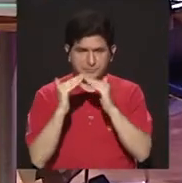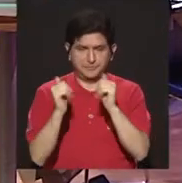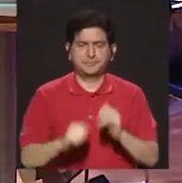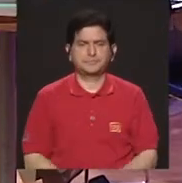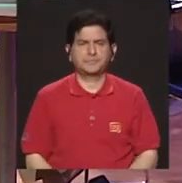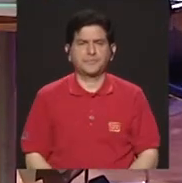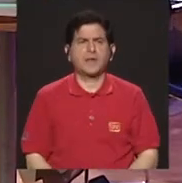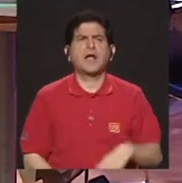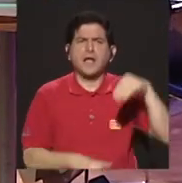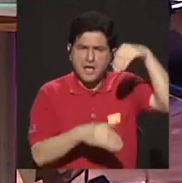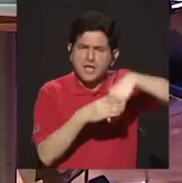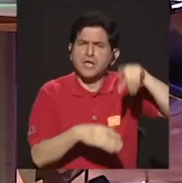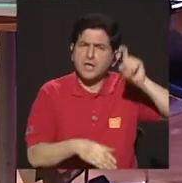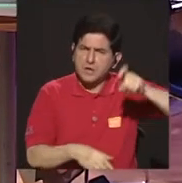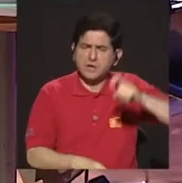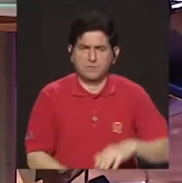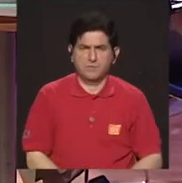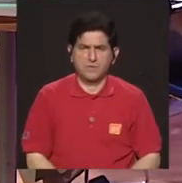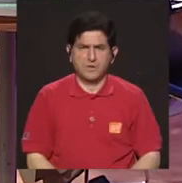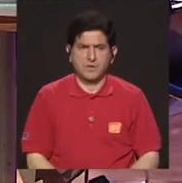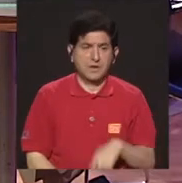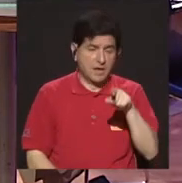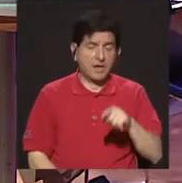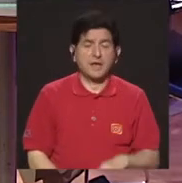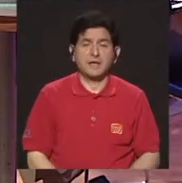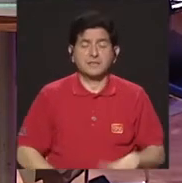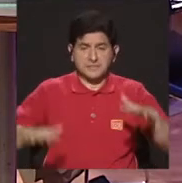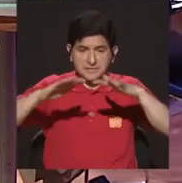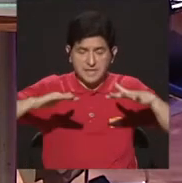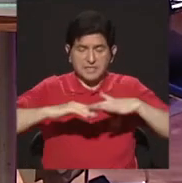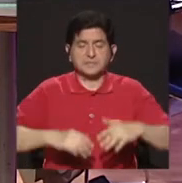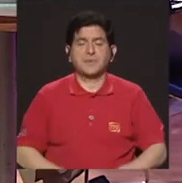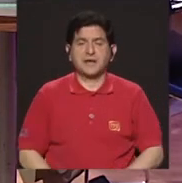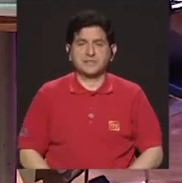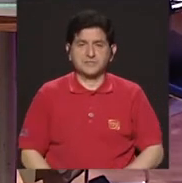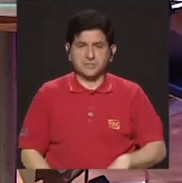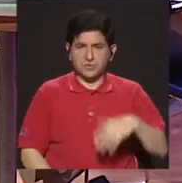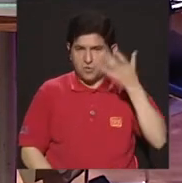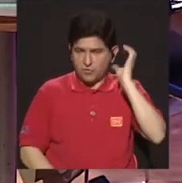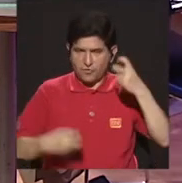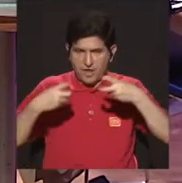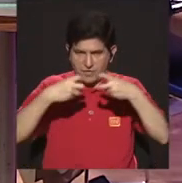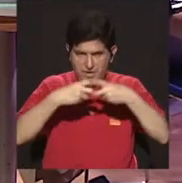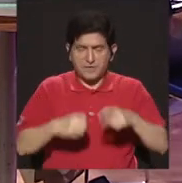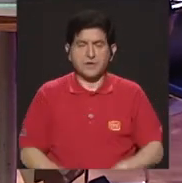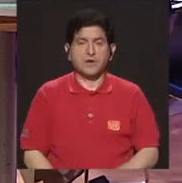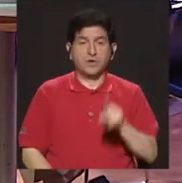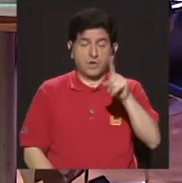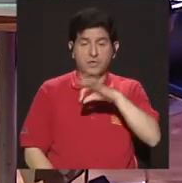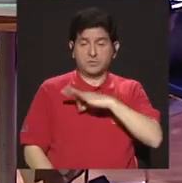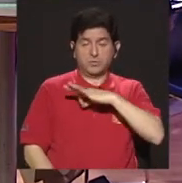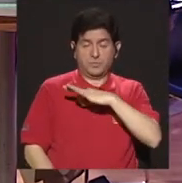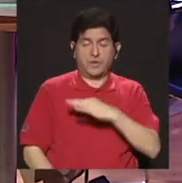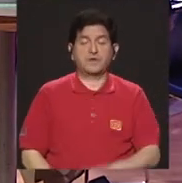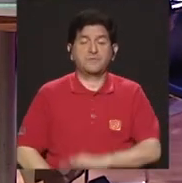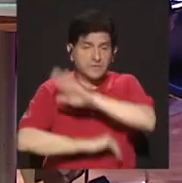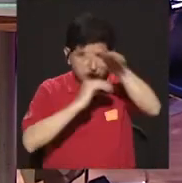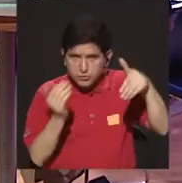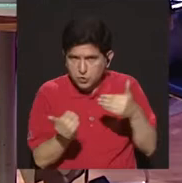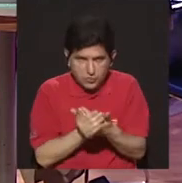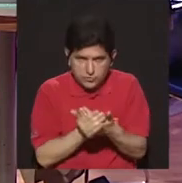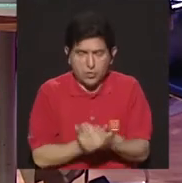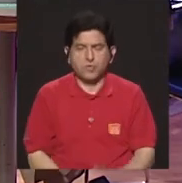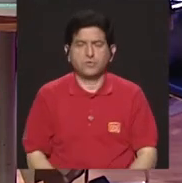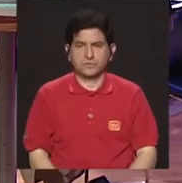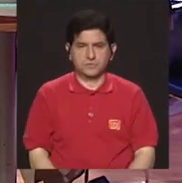importante incluir un poco el hecho de ese espectro radioléctrico lo que representa porque es un bien demanial del estado quiere decir que es un patrimonio